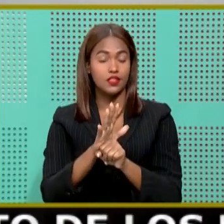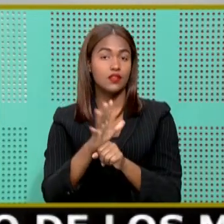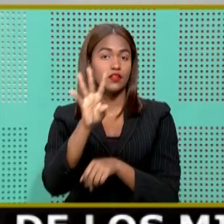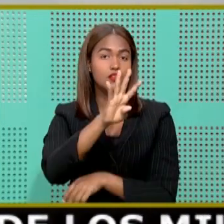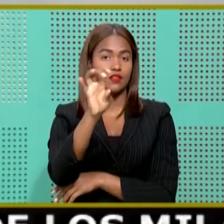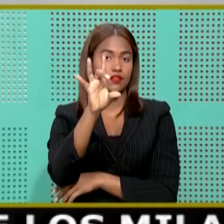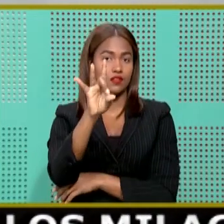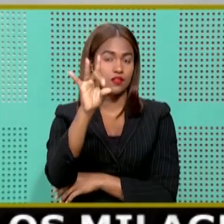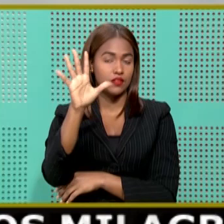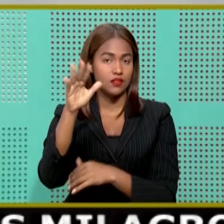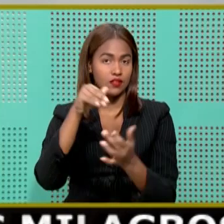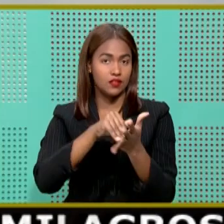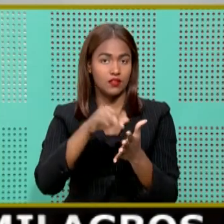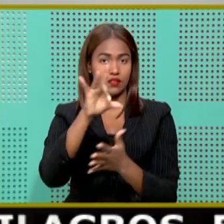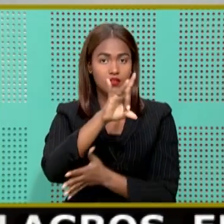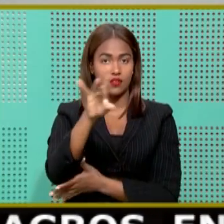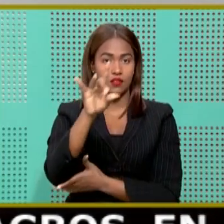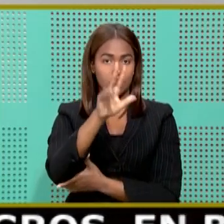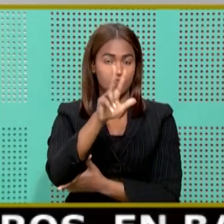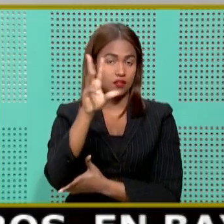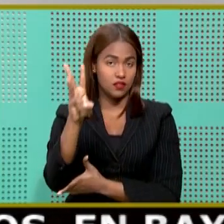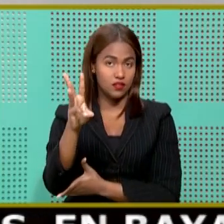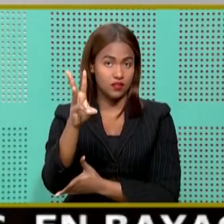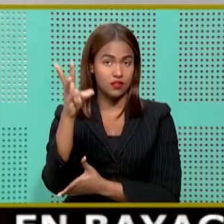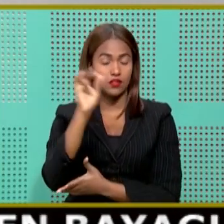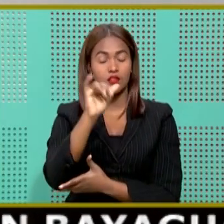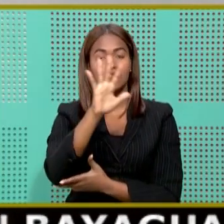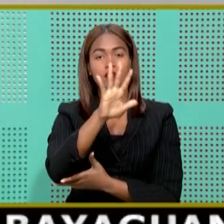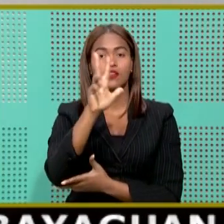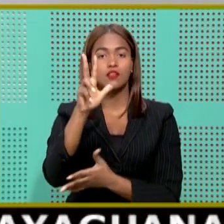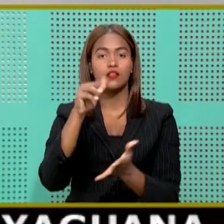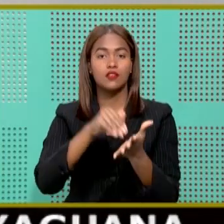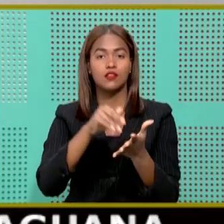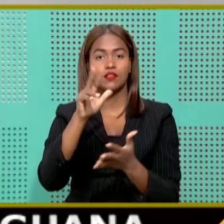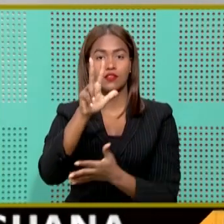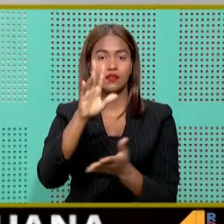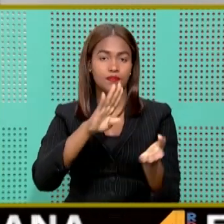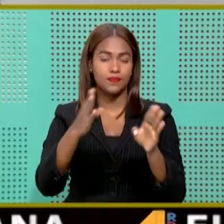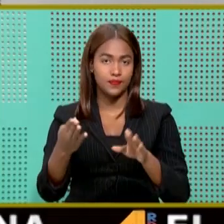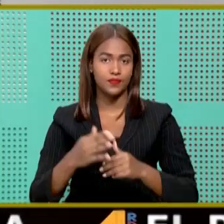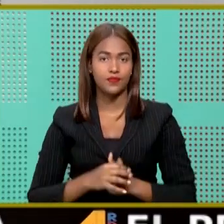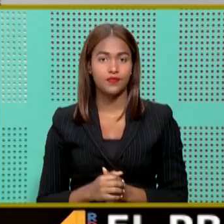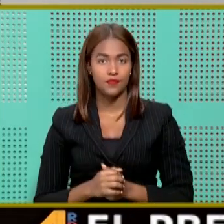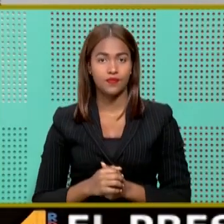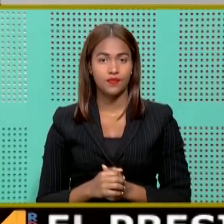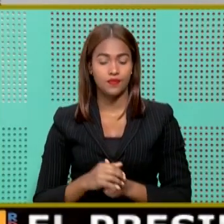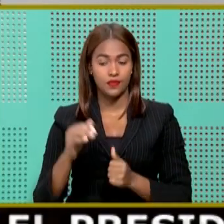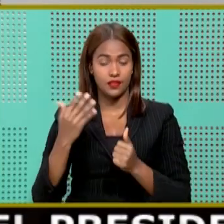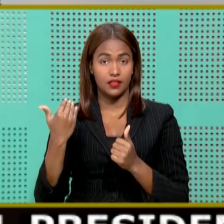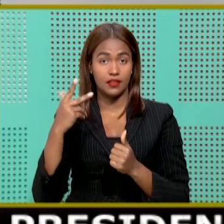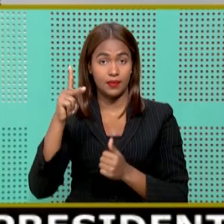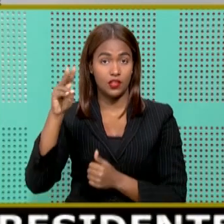485.836 y 53.003 muertes. Perú tiene